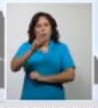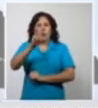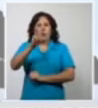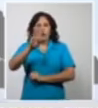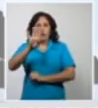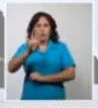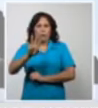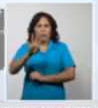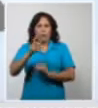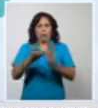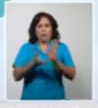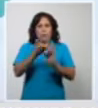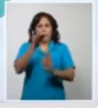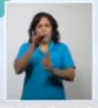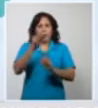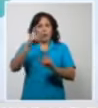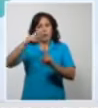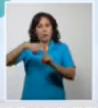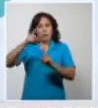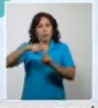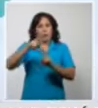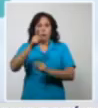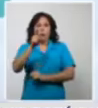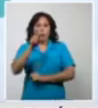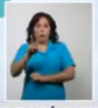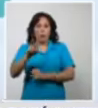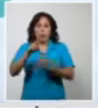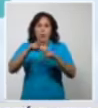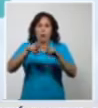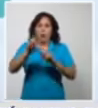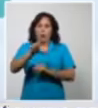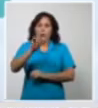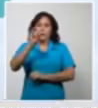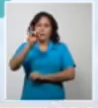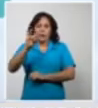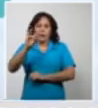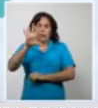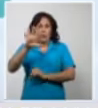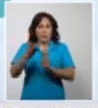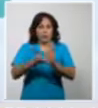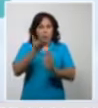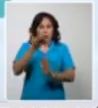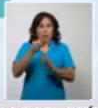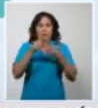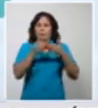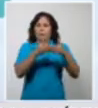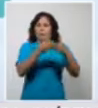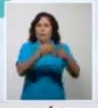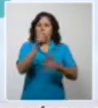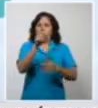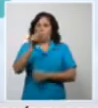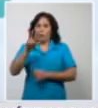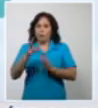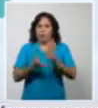34, Las Tunas 12, Holguín 75, Granma 12,